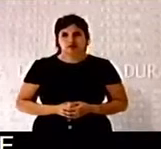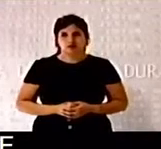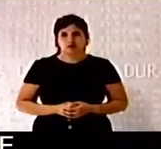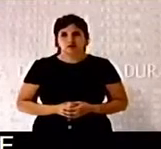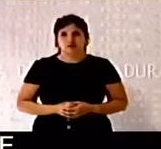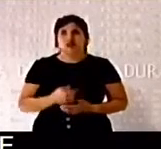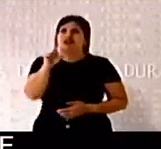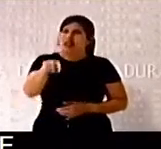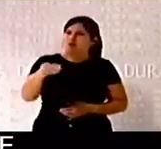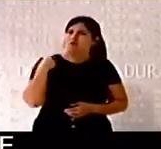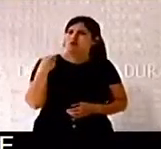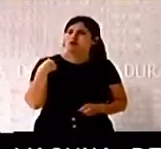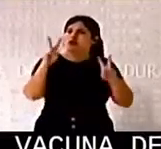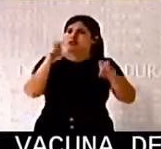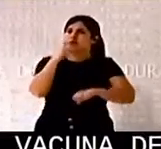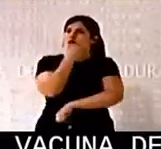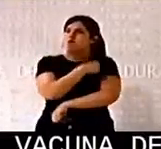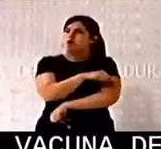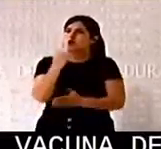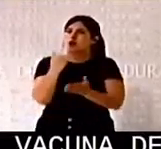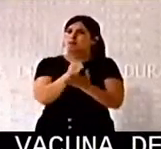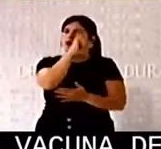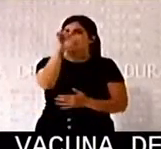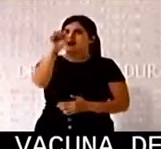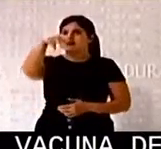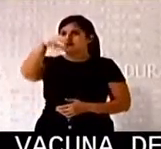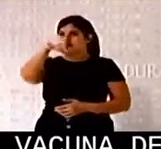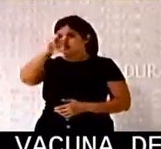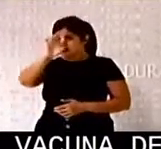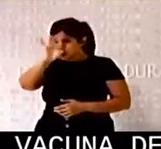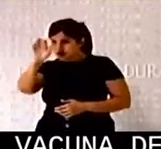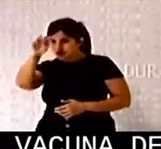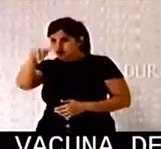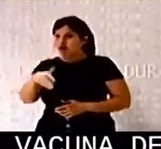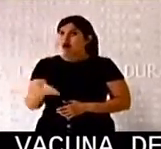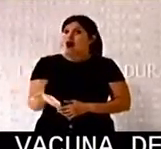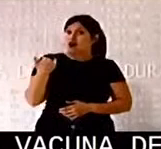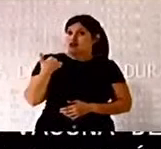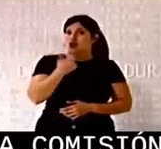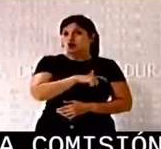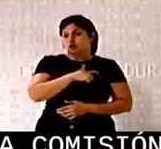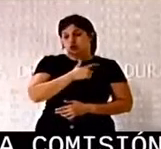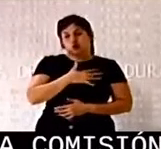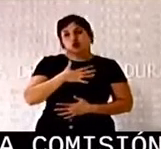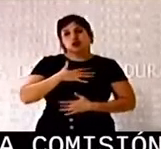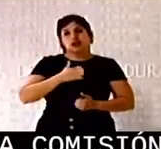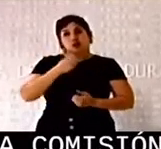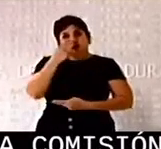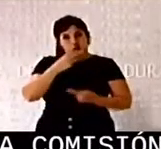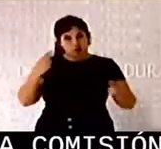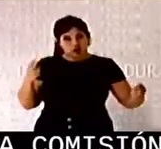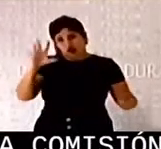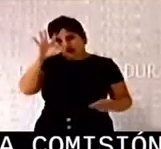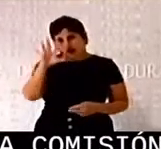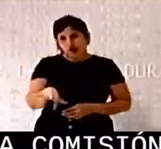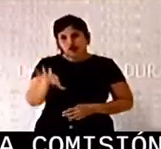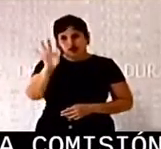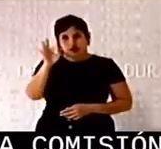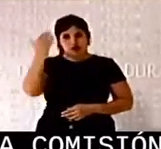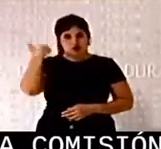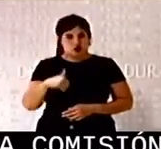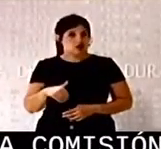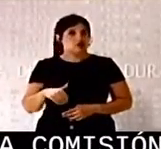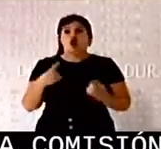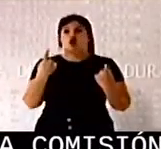pregunta sobre la vacuna de Janssen. Es una decisión que adoptó ayer la Comisión de Salud Pública, que no requiere de